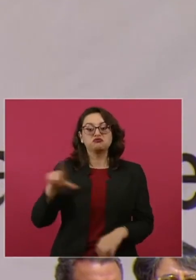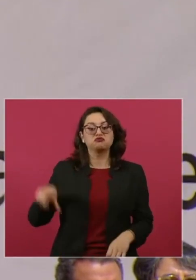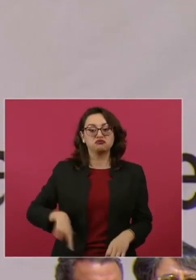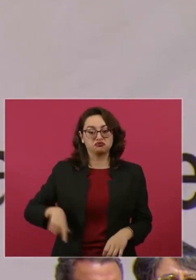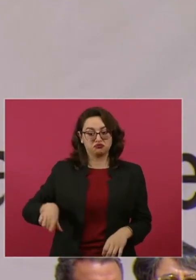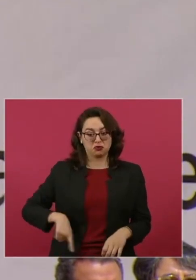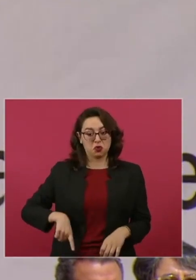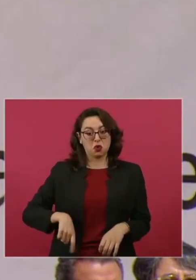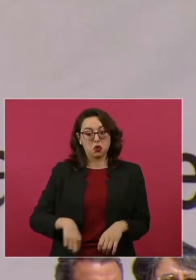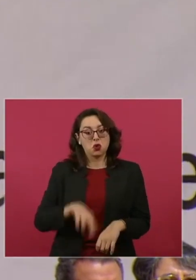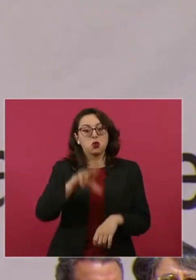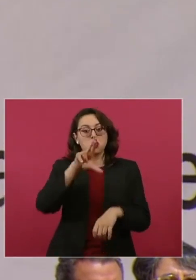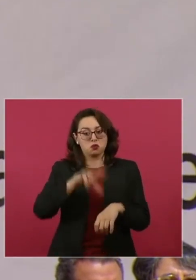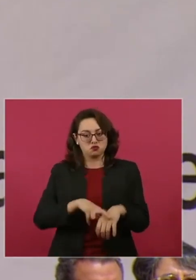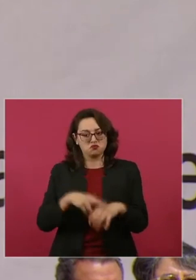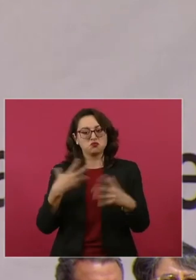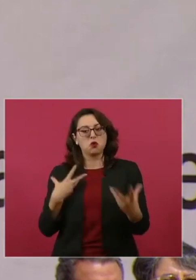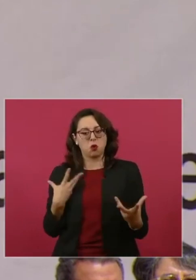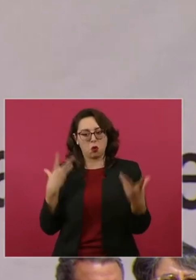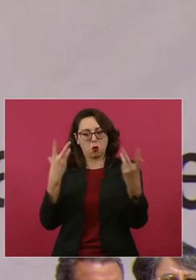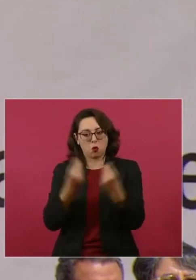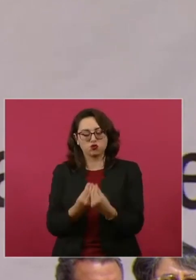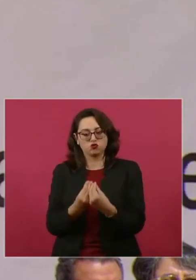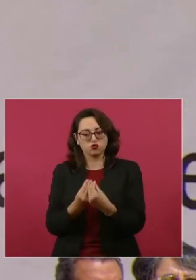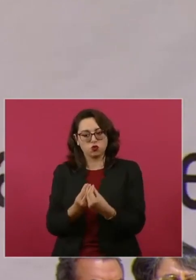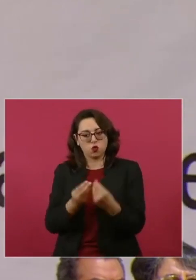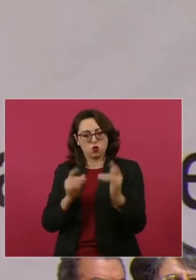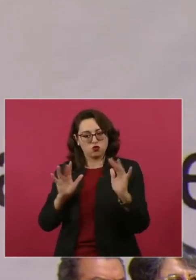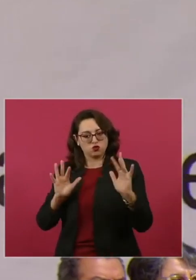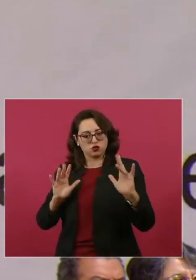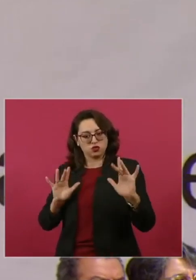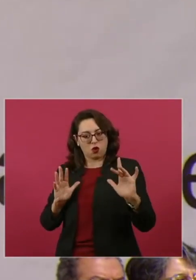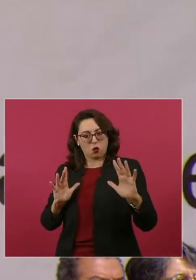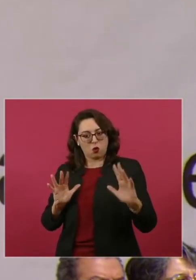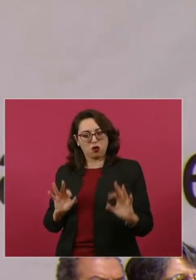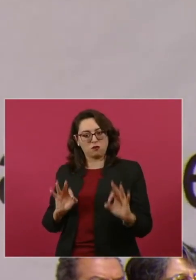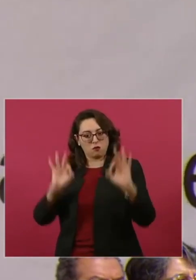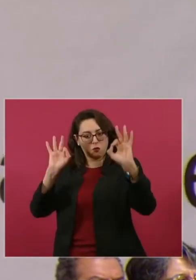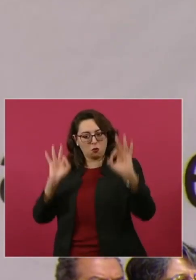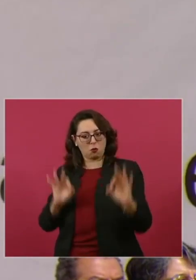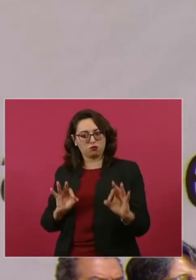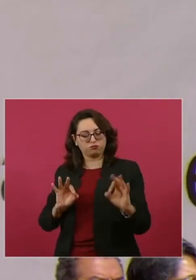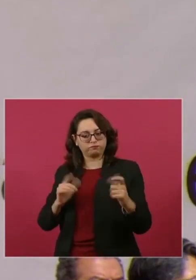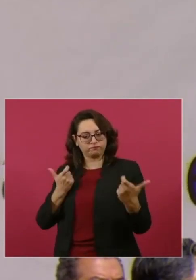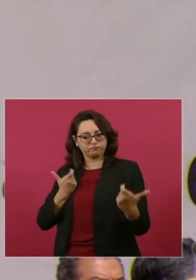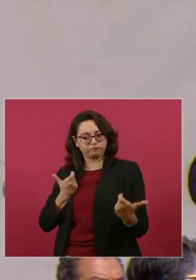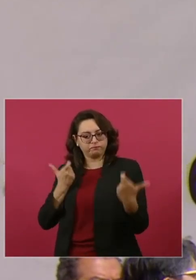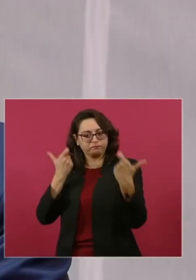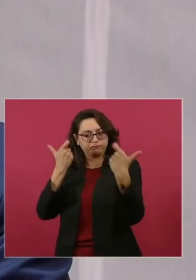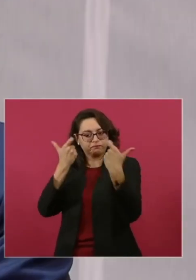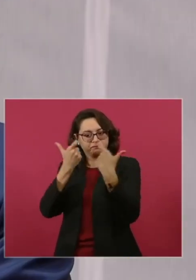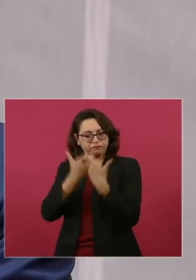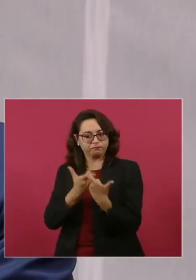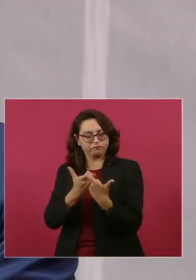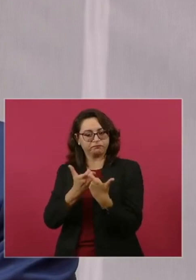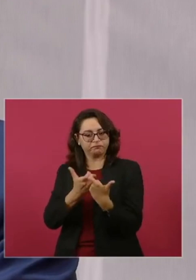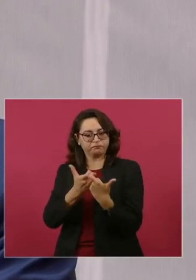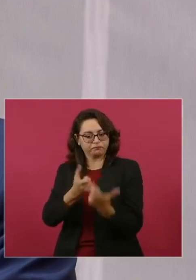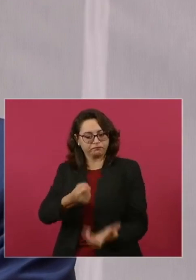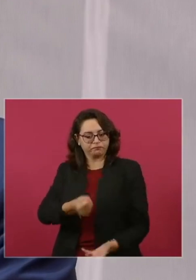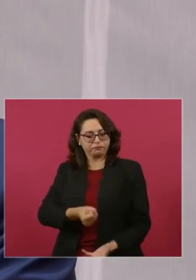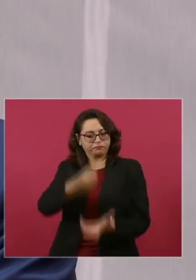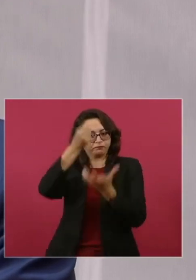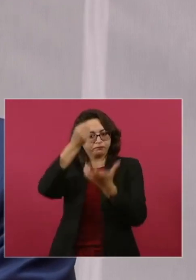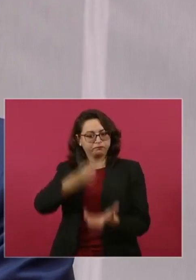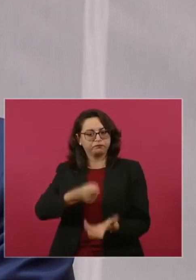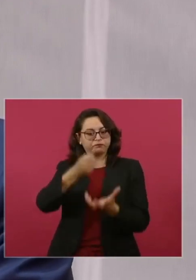estados, hicimos un convenio. We made a deal. Federal aporta el 50%, the los federal government